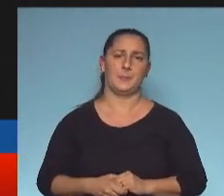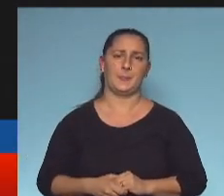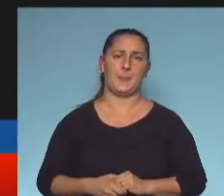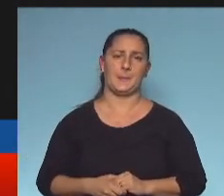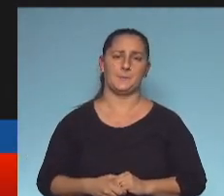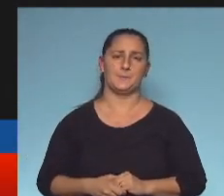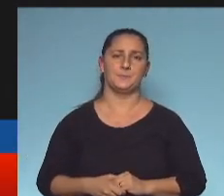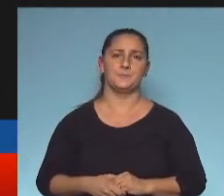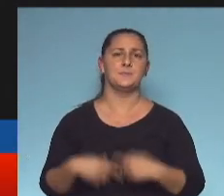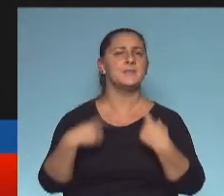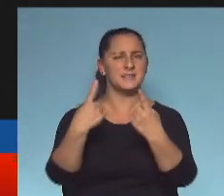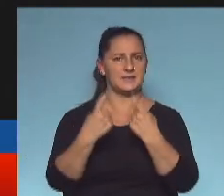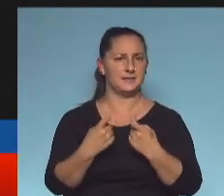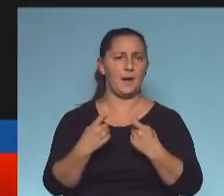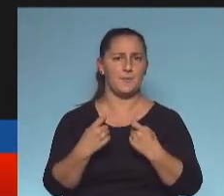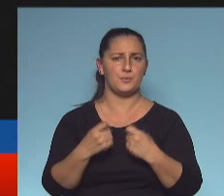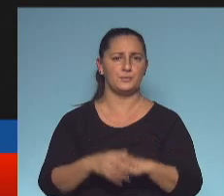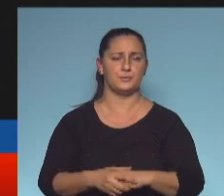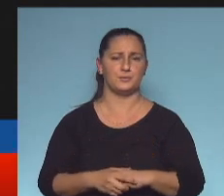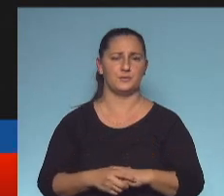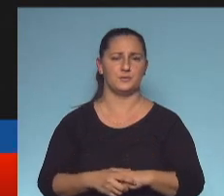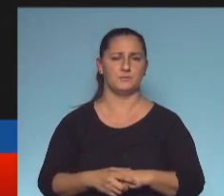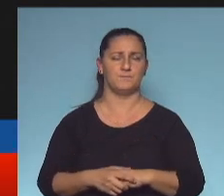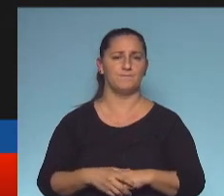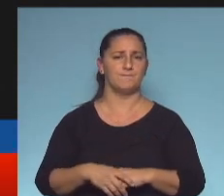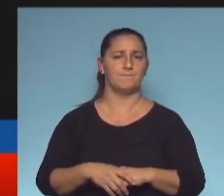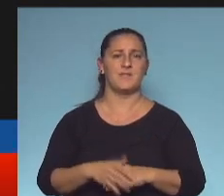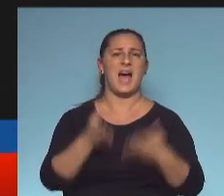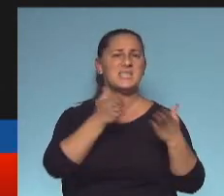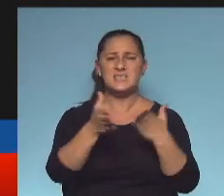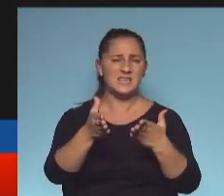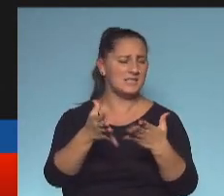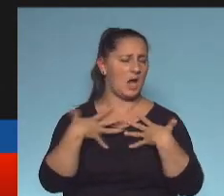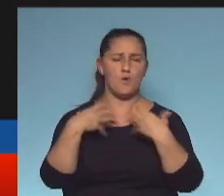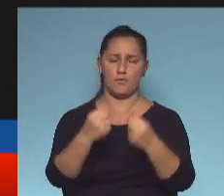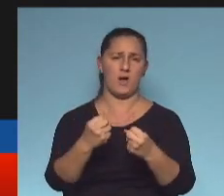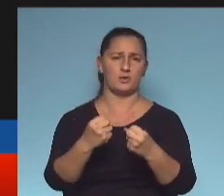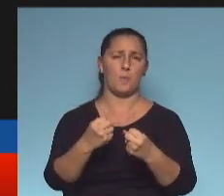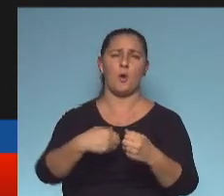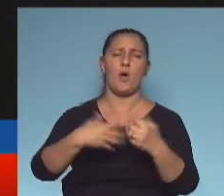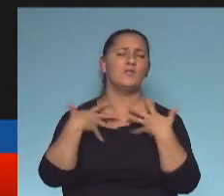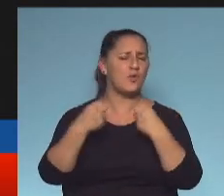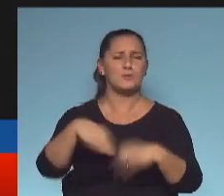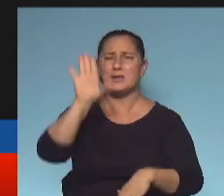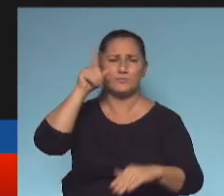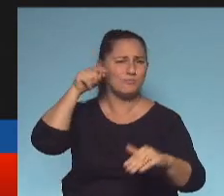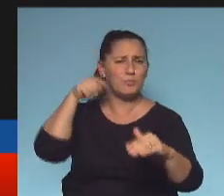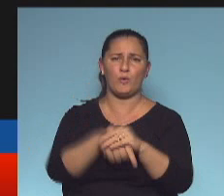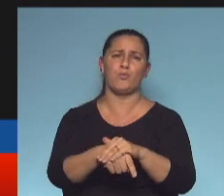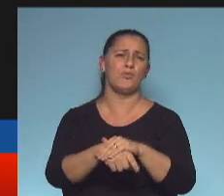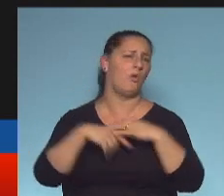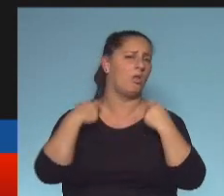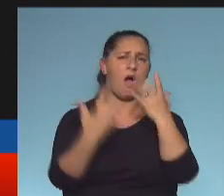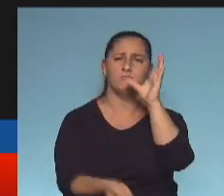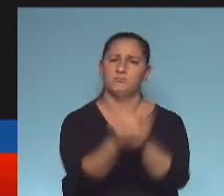Es preciso hacer el esfuerzo en la asistencia, pero profundizar el esfuerzo en generar